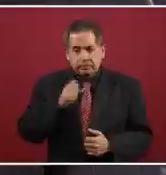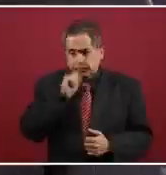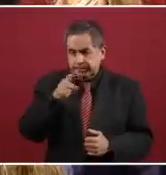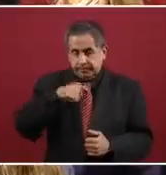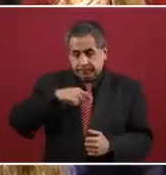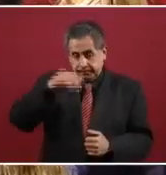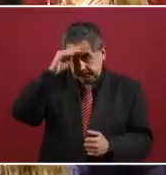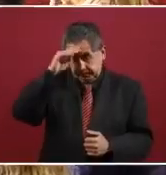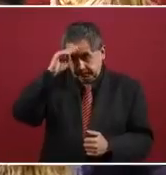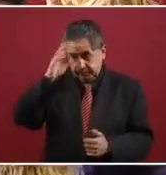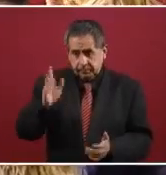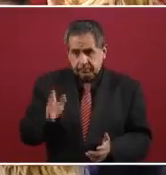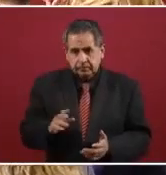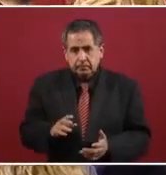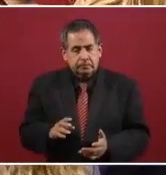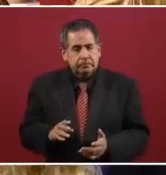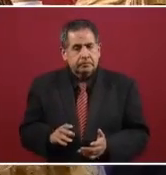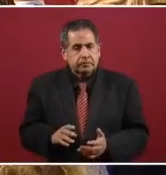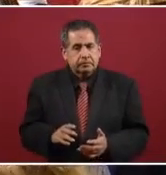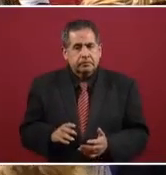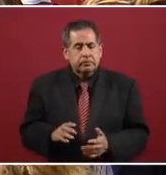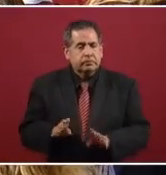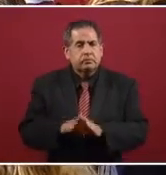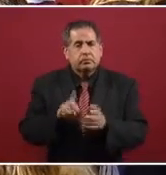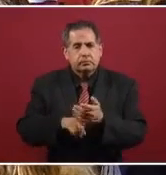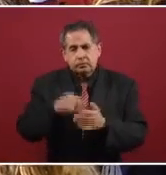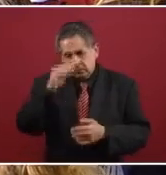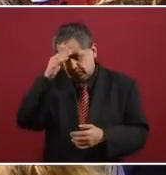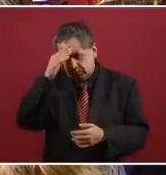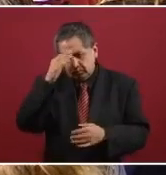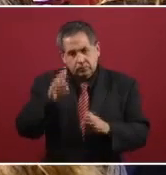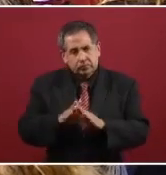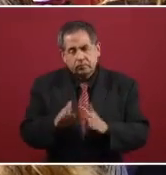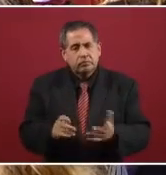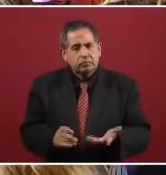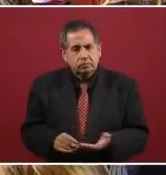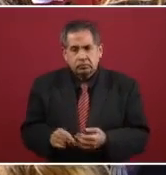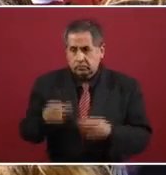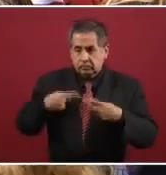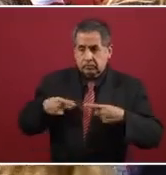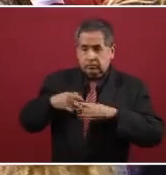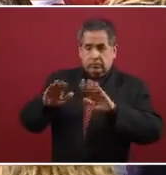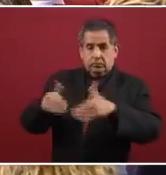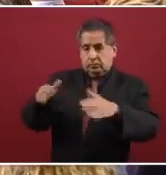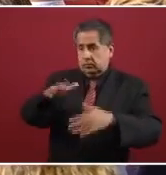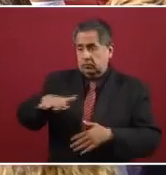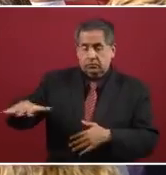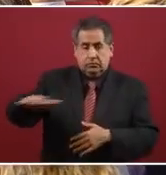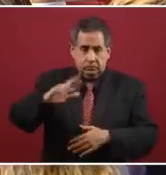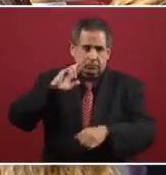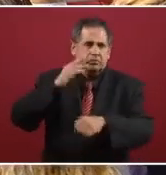pensar más en que la gente es responsable.